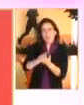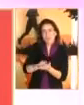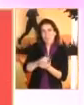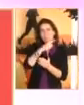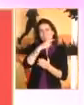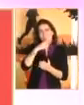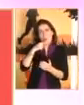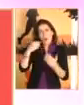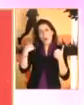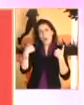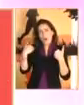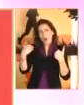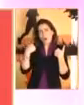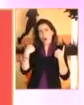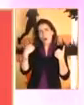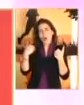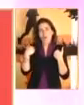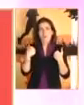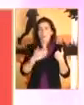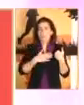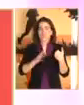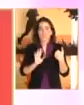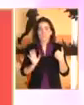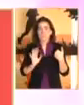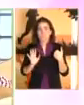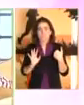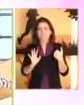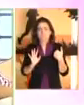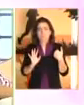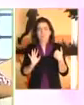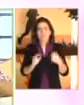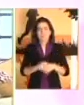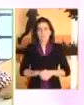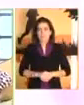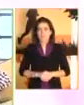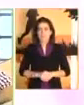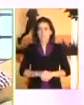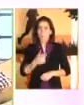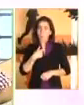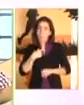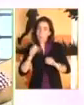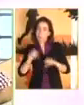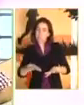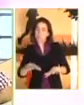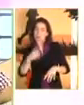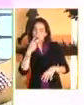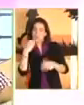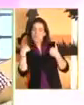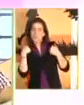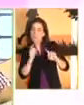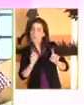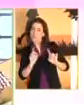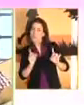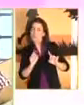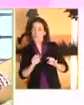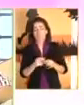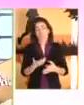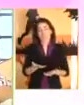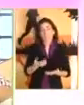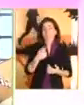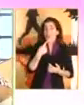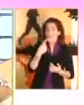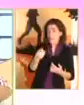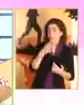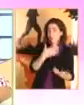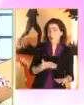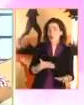que tuviera que volver a dejarlo. Yo no he sufrido, yo lo dejé y no he sufrido. Es tremendo. Es muy fuerte. Lo tengo que decir. Tenemos que decir también que en estos momentos ha habido un